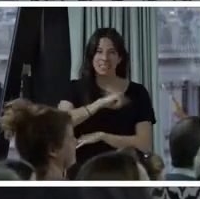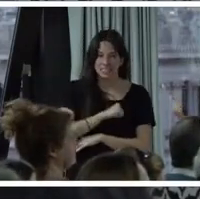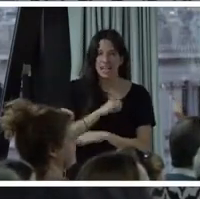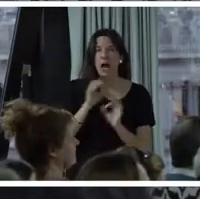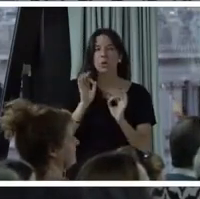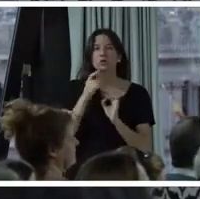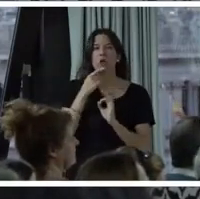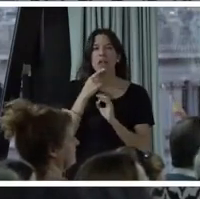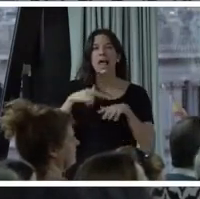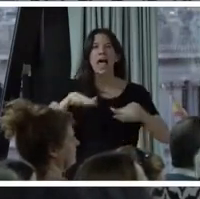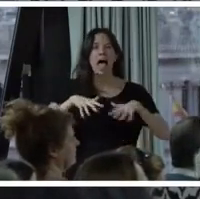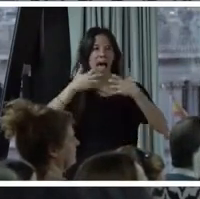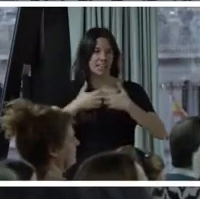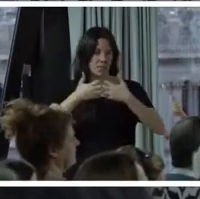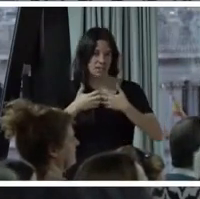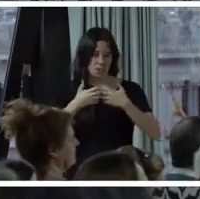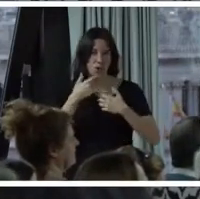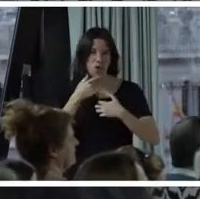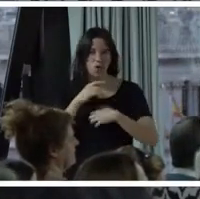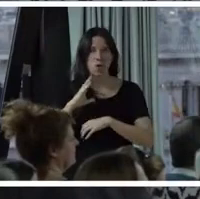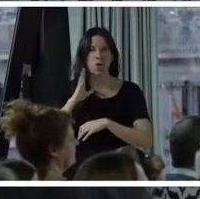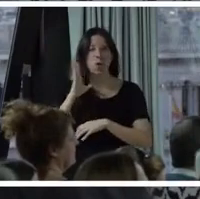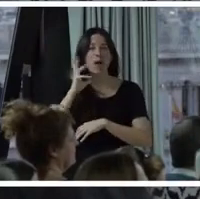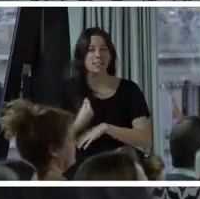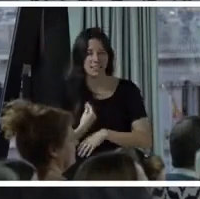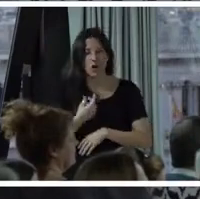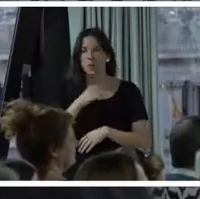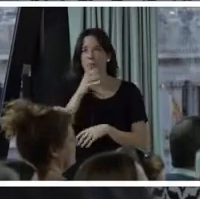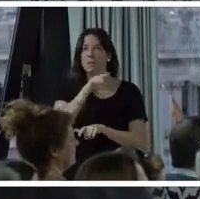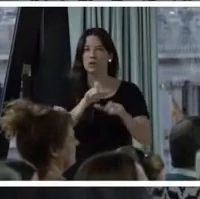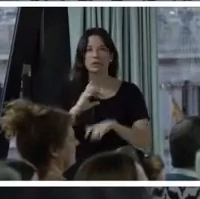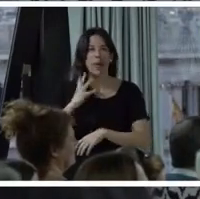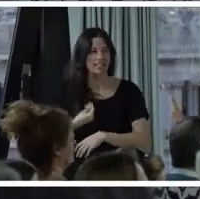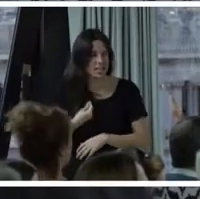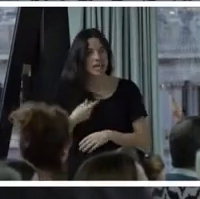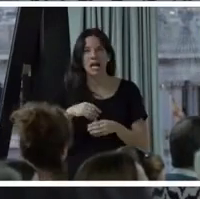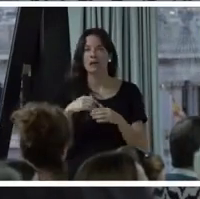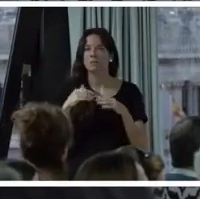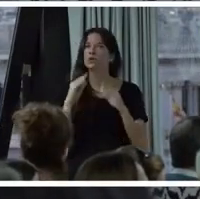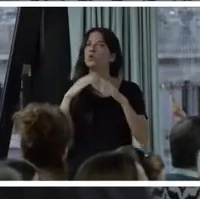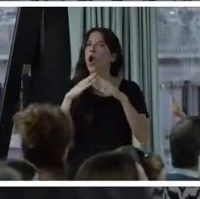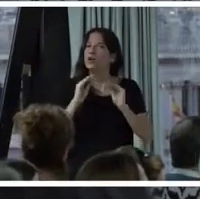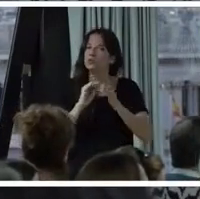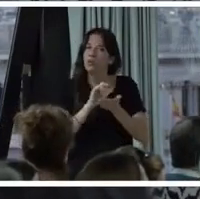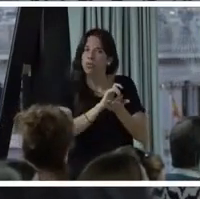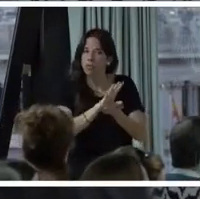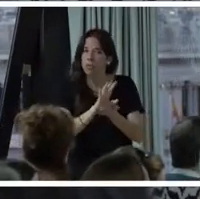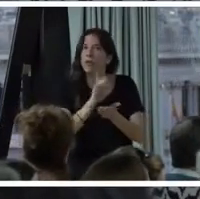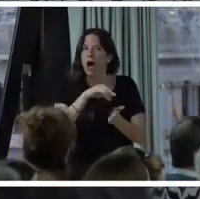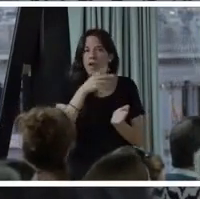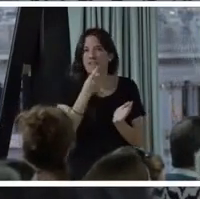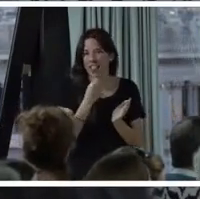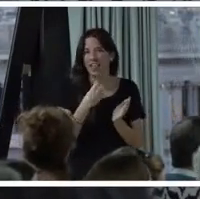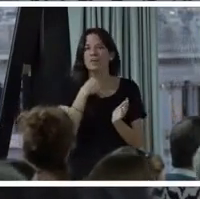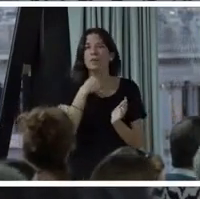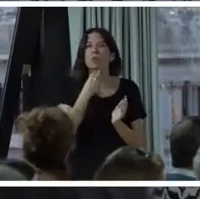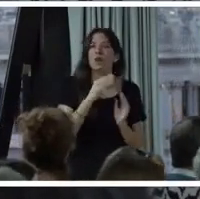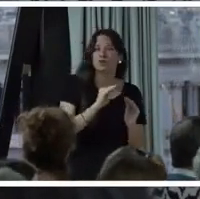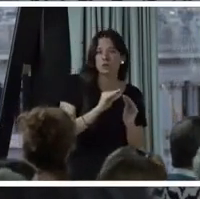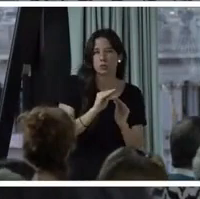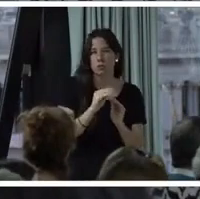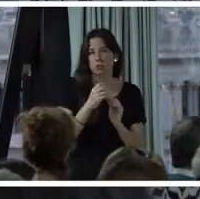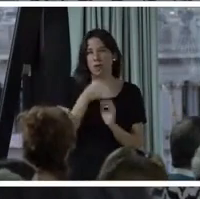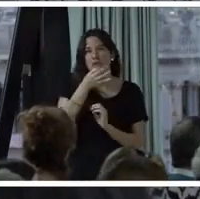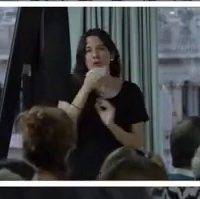palestino Porque a las palestinas si algo se les Hurtado además de su territorio además de sus hogares es muchas veces su voz y su palabra Así que